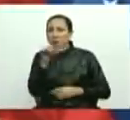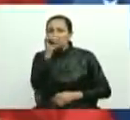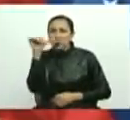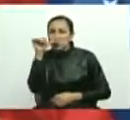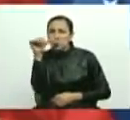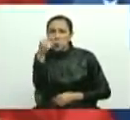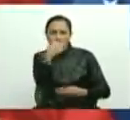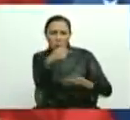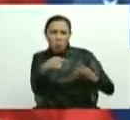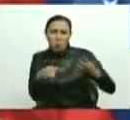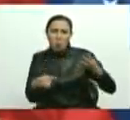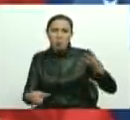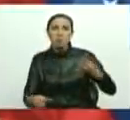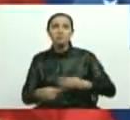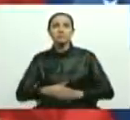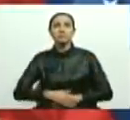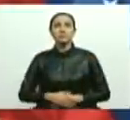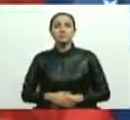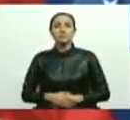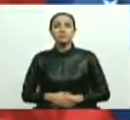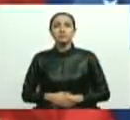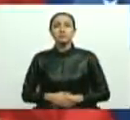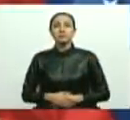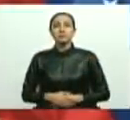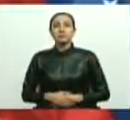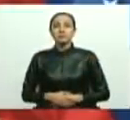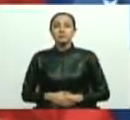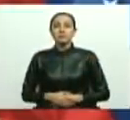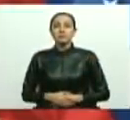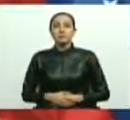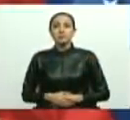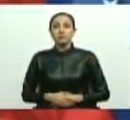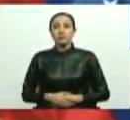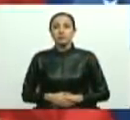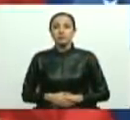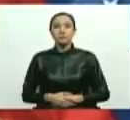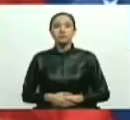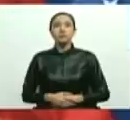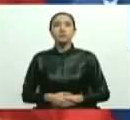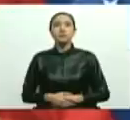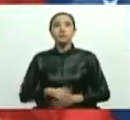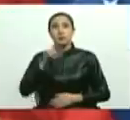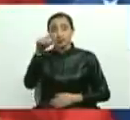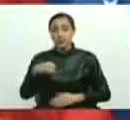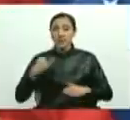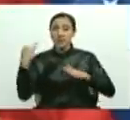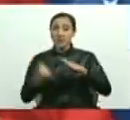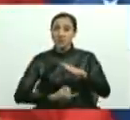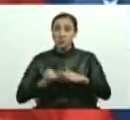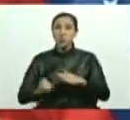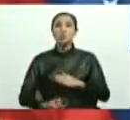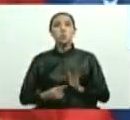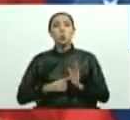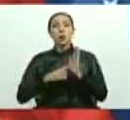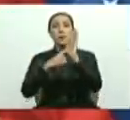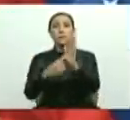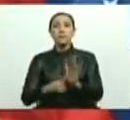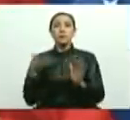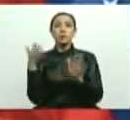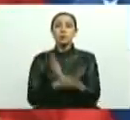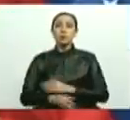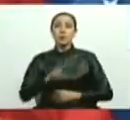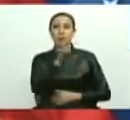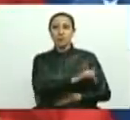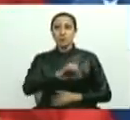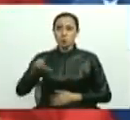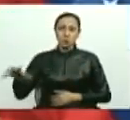y psicotrópicas, afirmando además que el ELN tiene presencia en 21